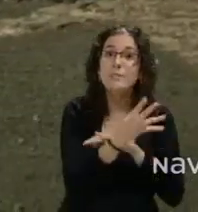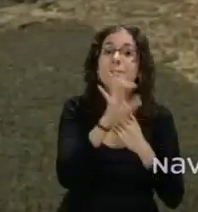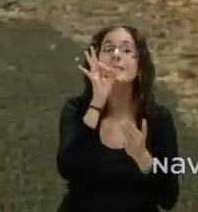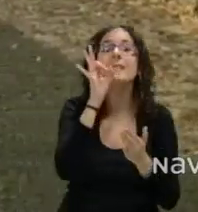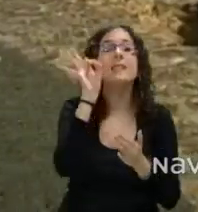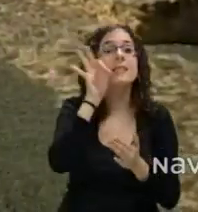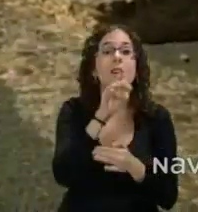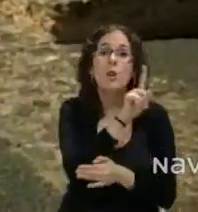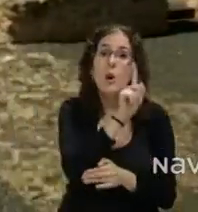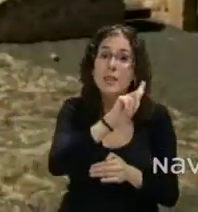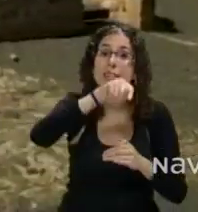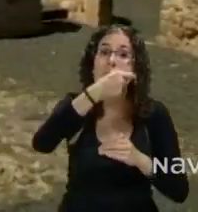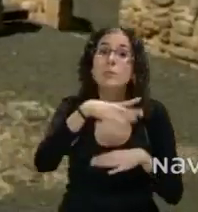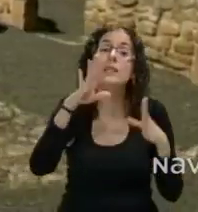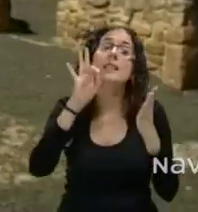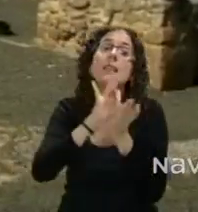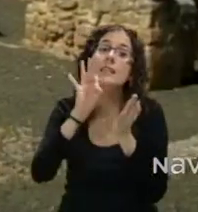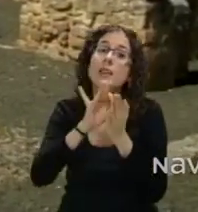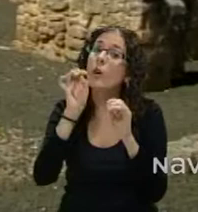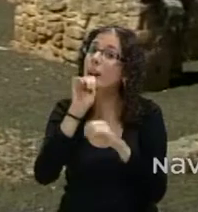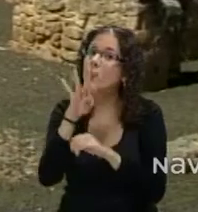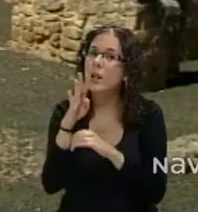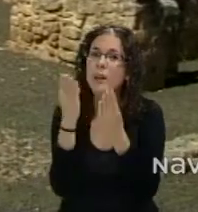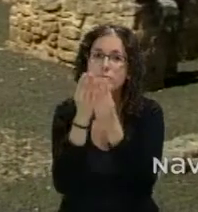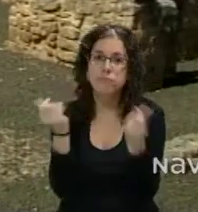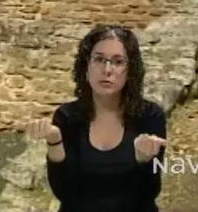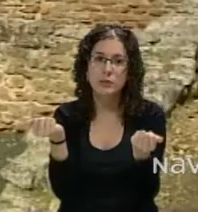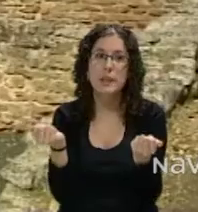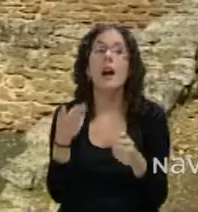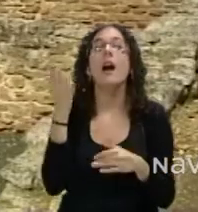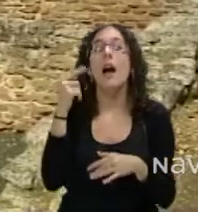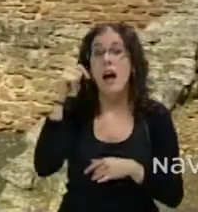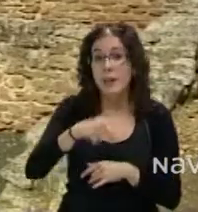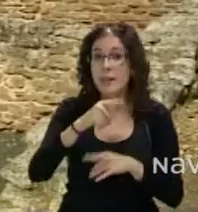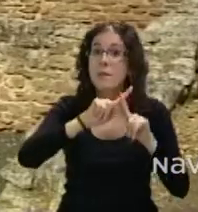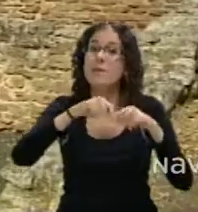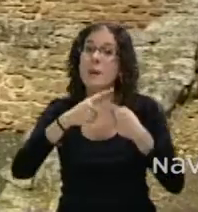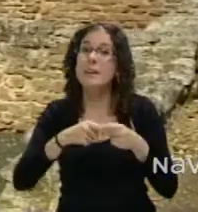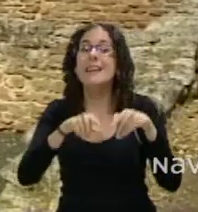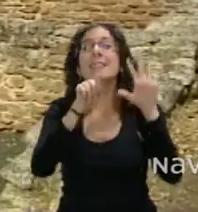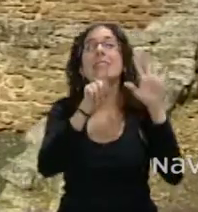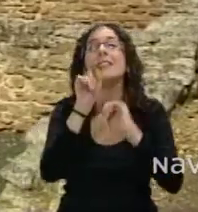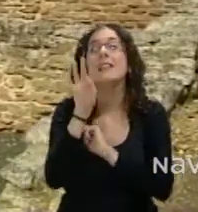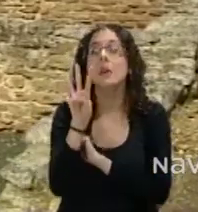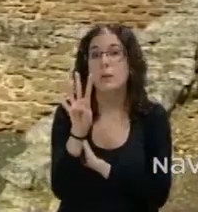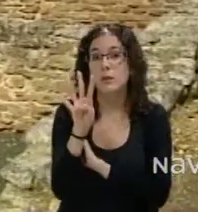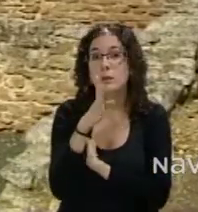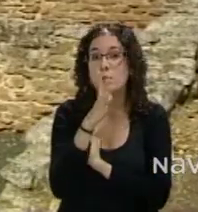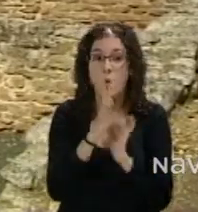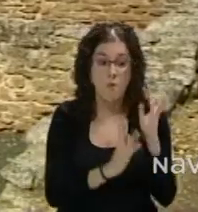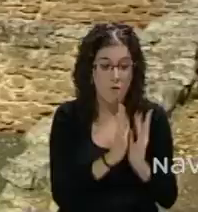el siglo XIV ya desaparece. Hay constancia que hay 64 familias, 64 fuegos